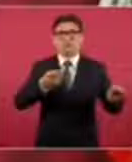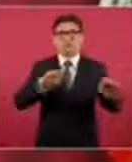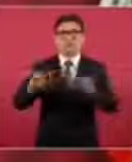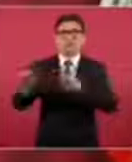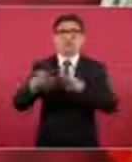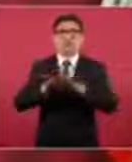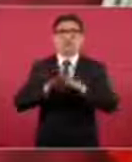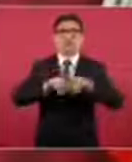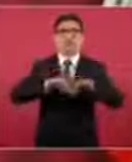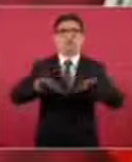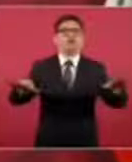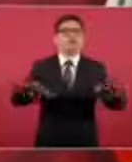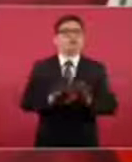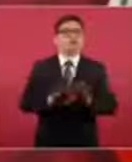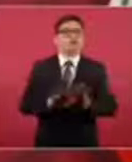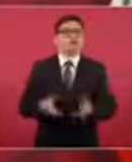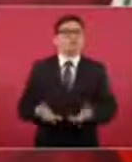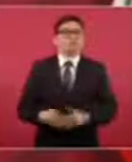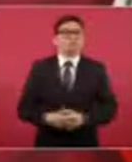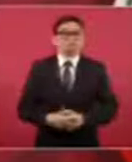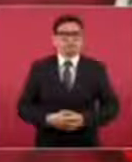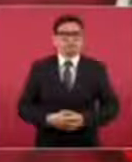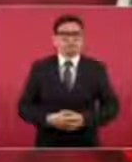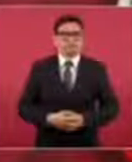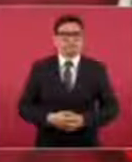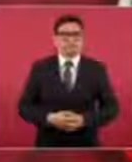¿Cómo se logra esto?